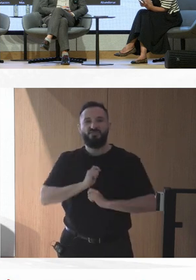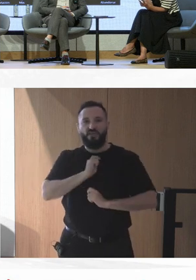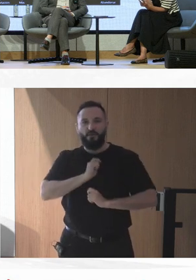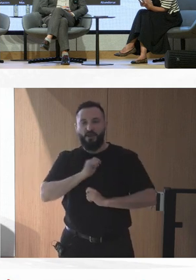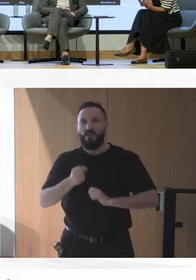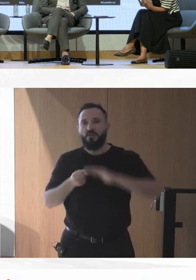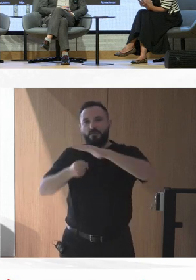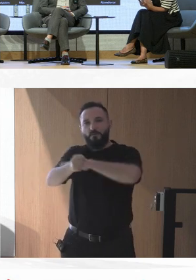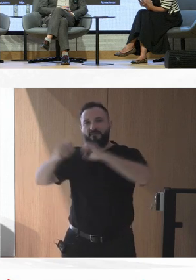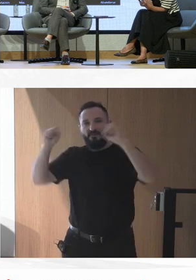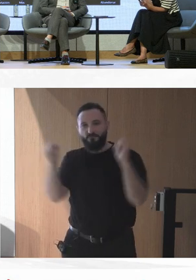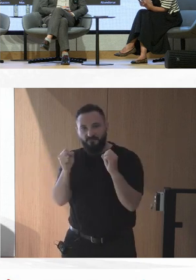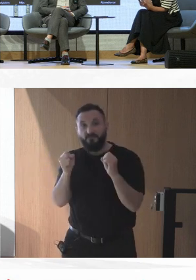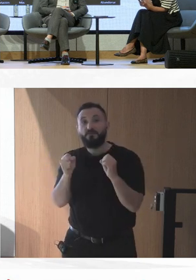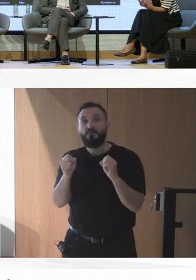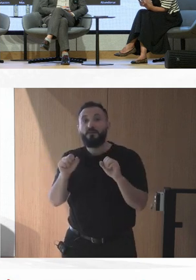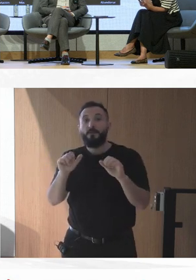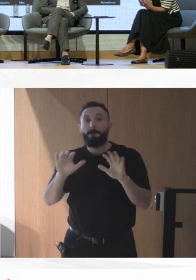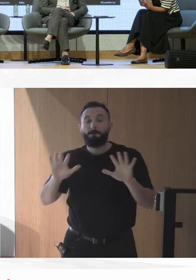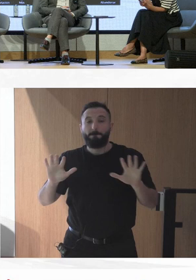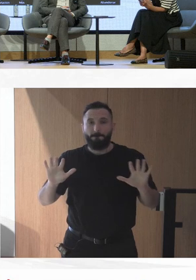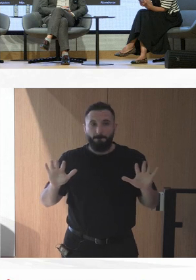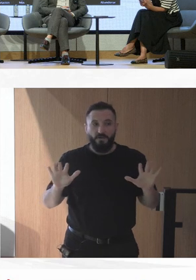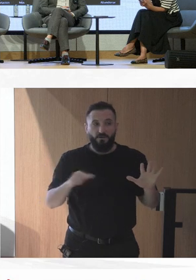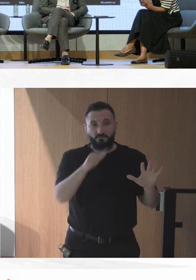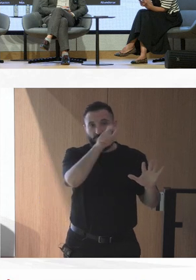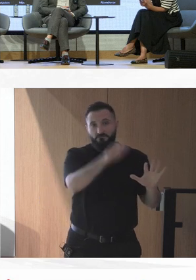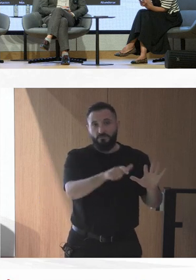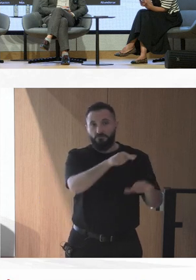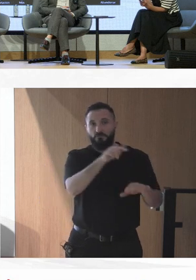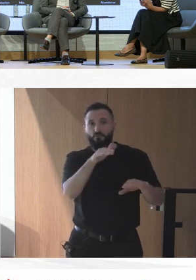una institución. Pero como esta era culpable